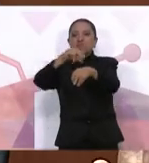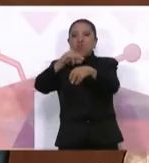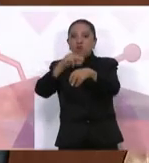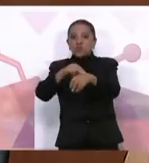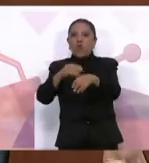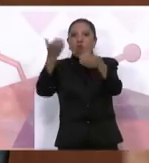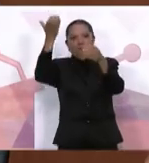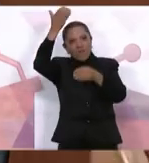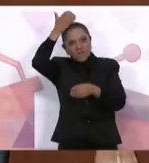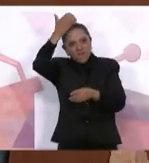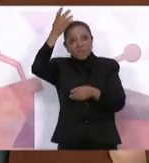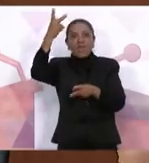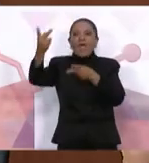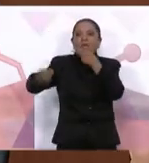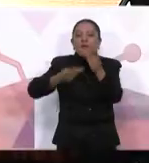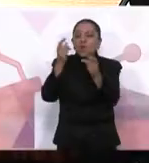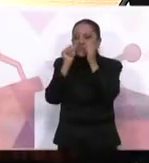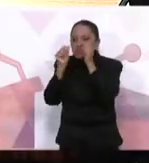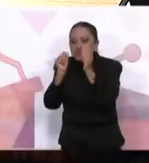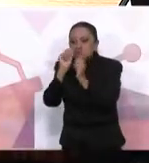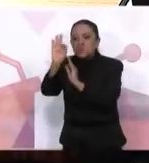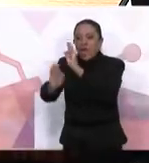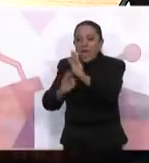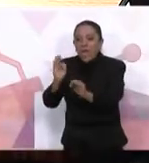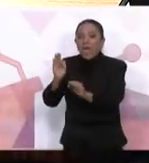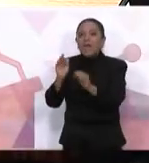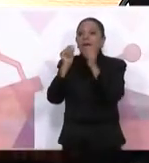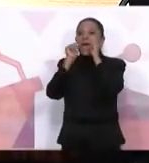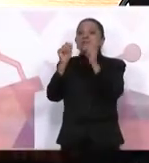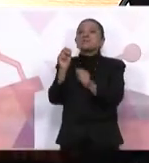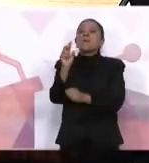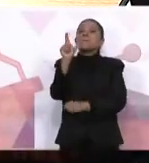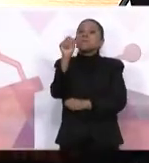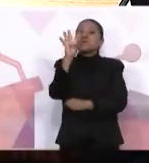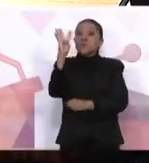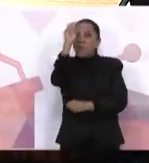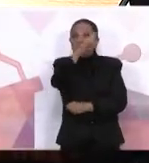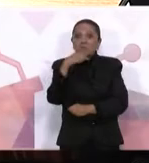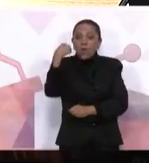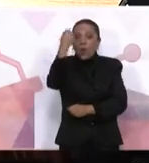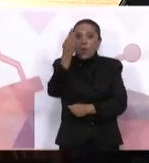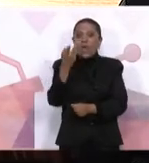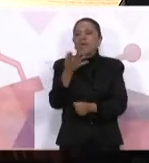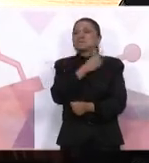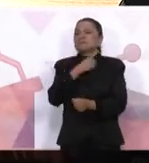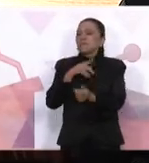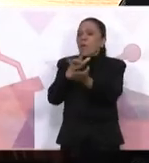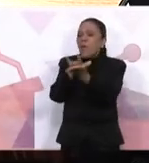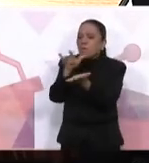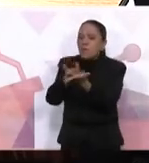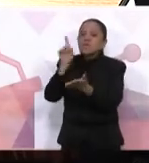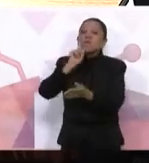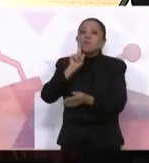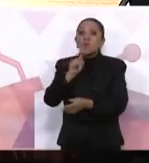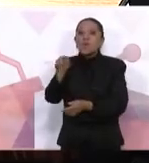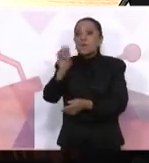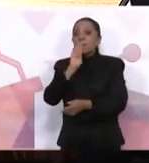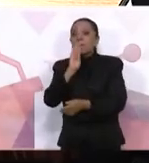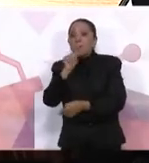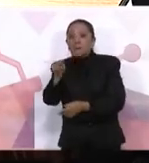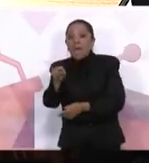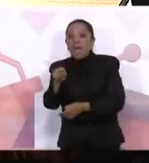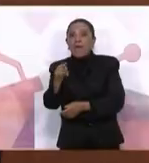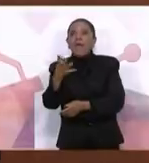con atención 24 horas las mamás pueden ir apoyamos a las mujeres las mamás son las que son de los responsables